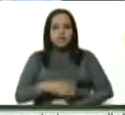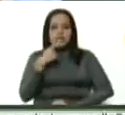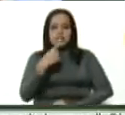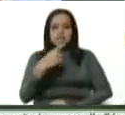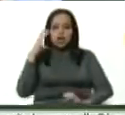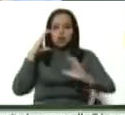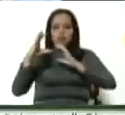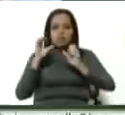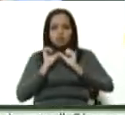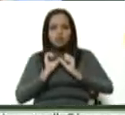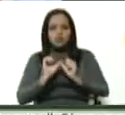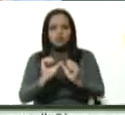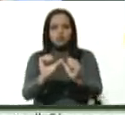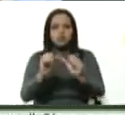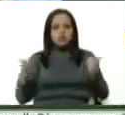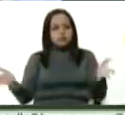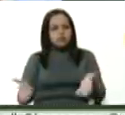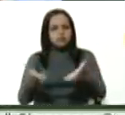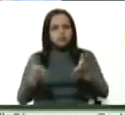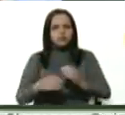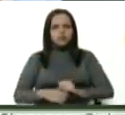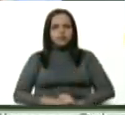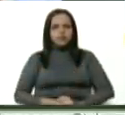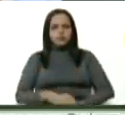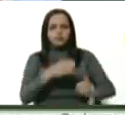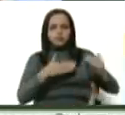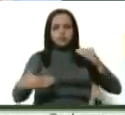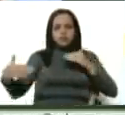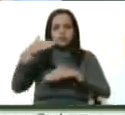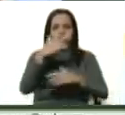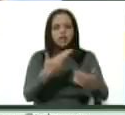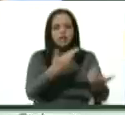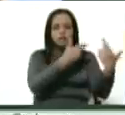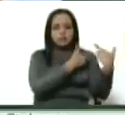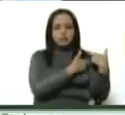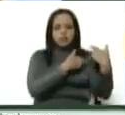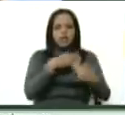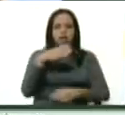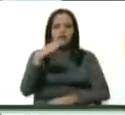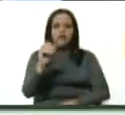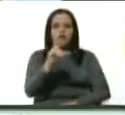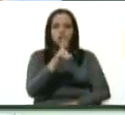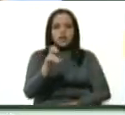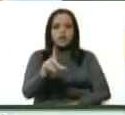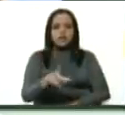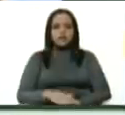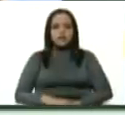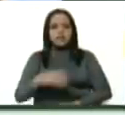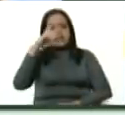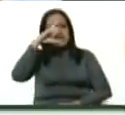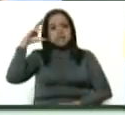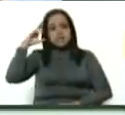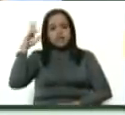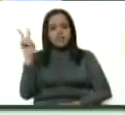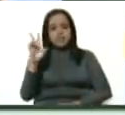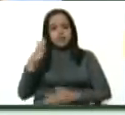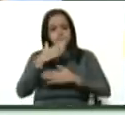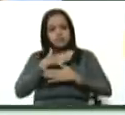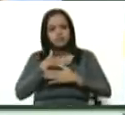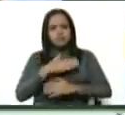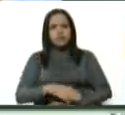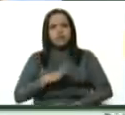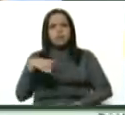comunicaciones permanentes y constantes entre el alto representante Borrell y quien les habla, para mantener